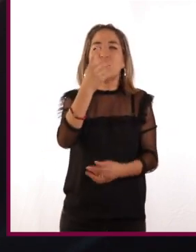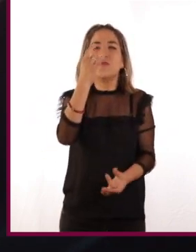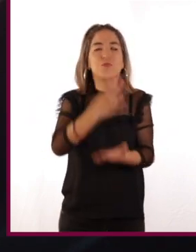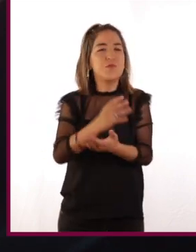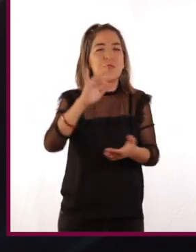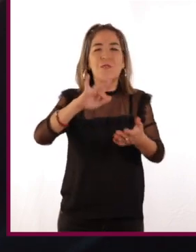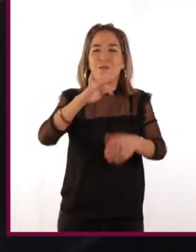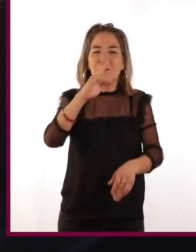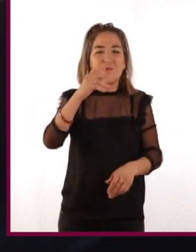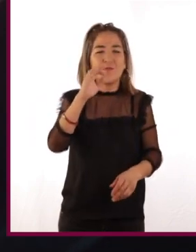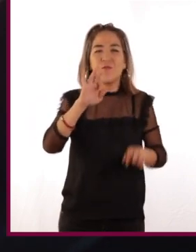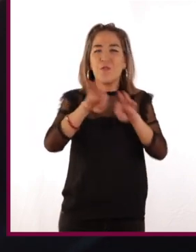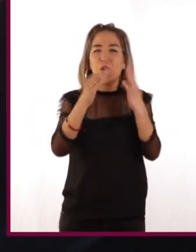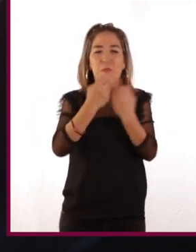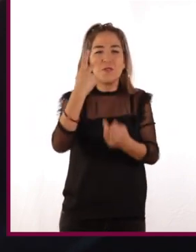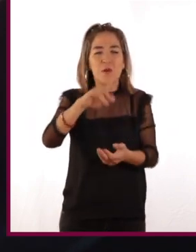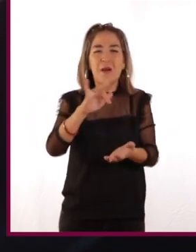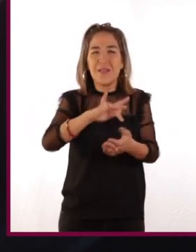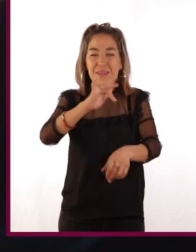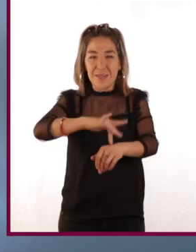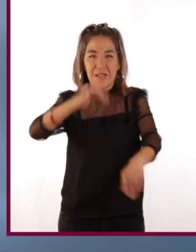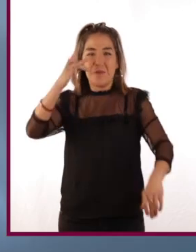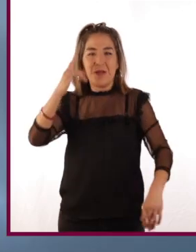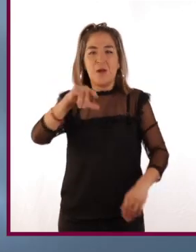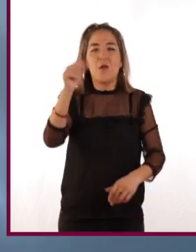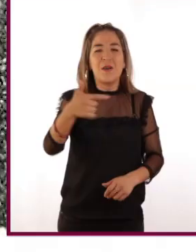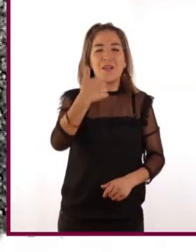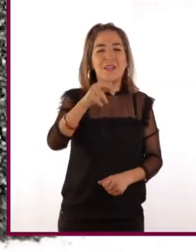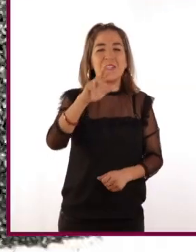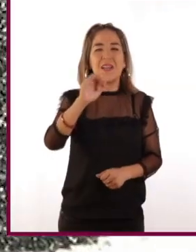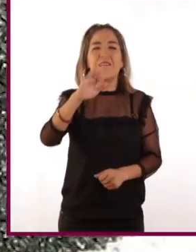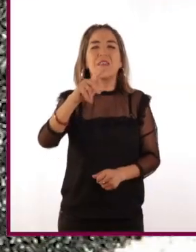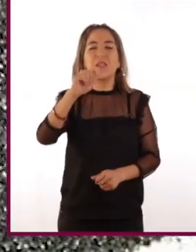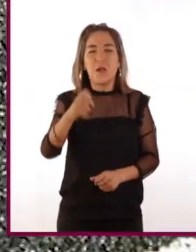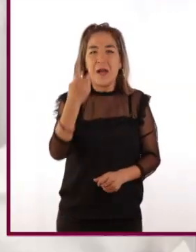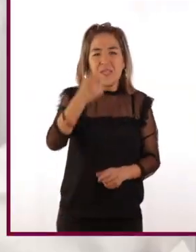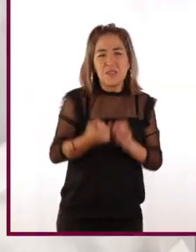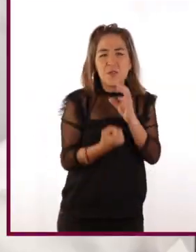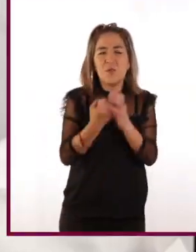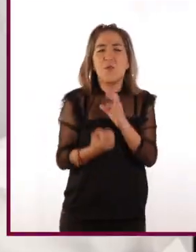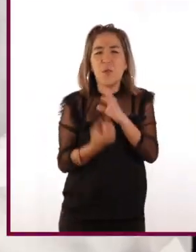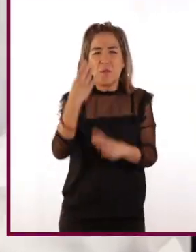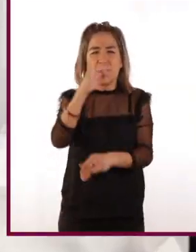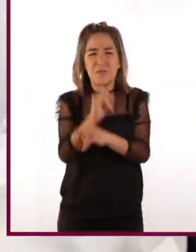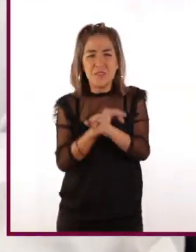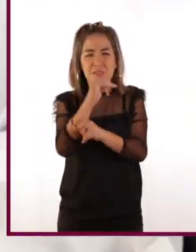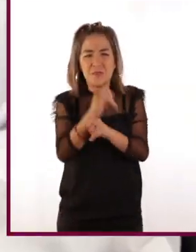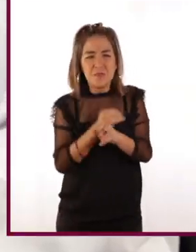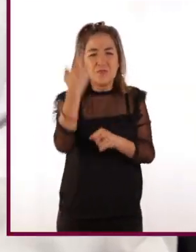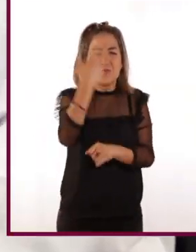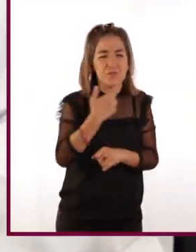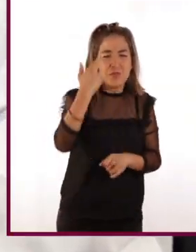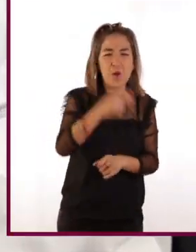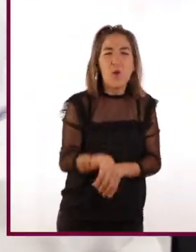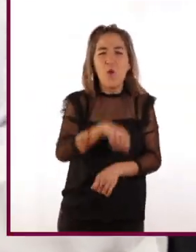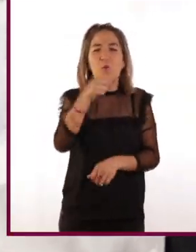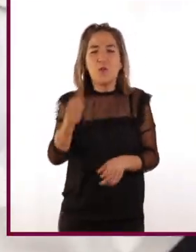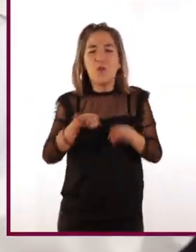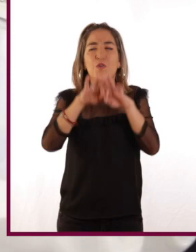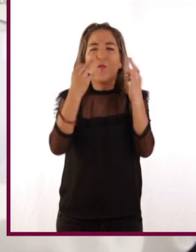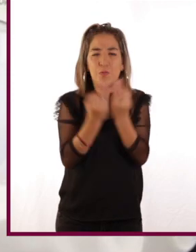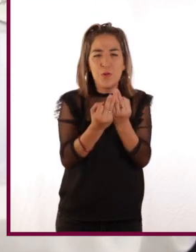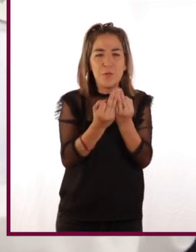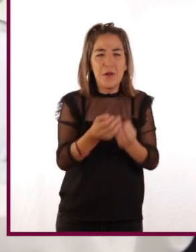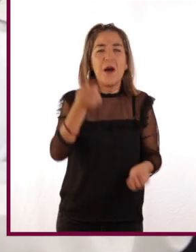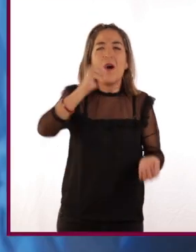se conocían dos formas cristalinas del carbón, el diamante y el grafito. Pero estas nuevas investigaciones exploraron